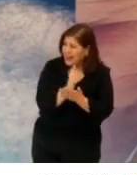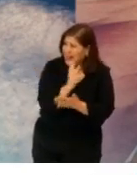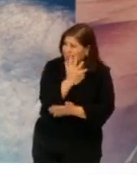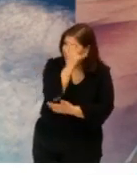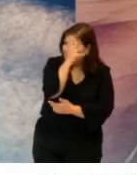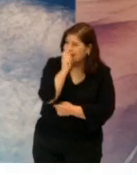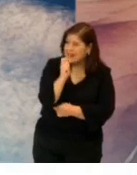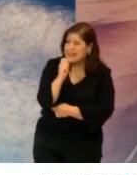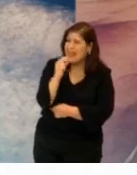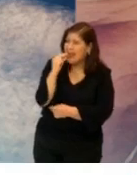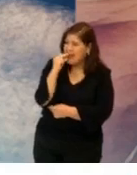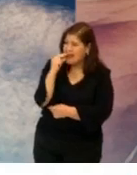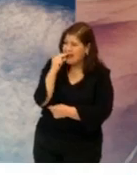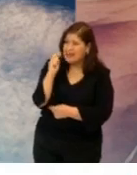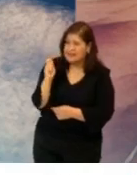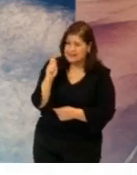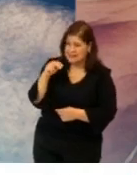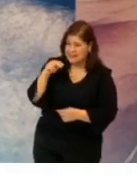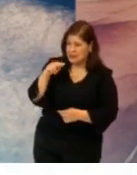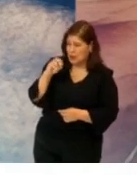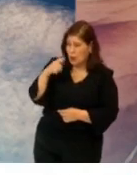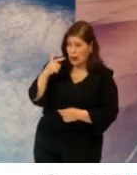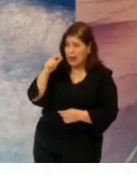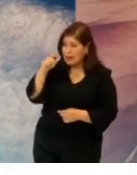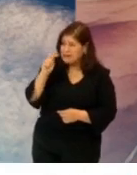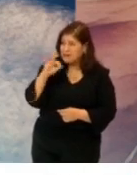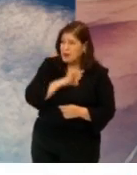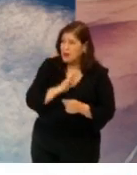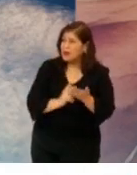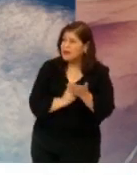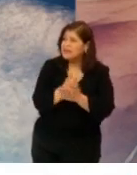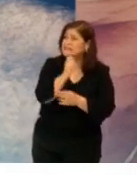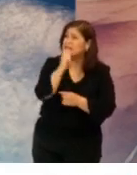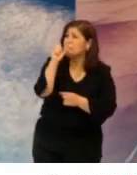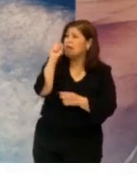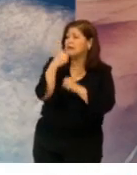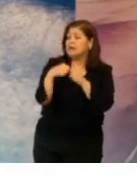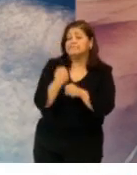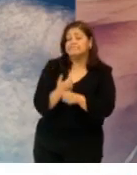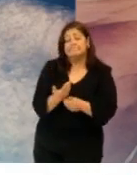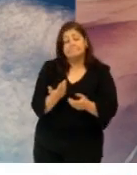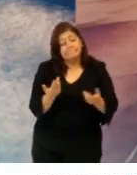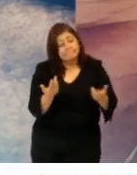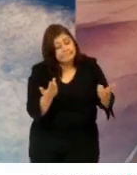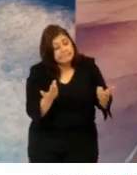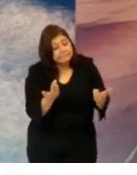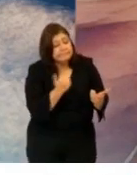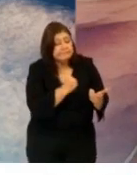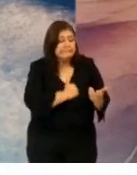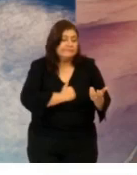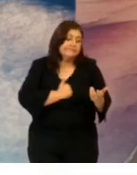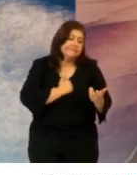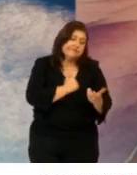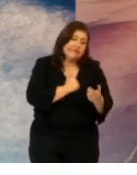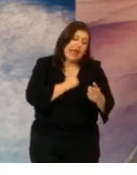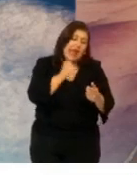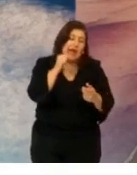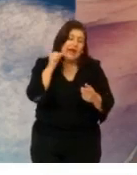20 años en dar fruto. Y la respuesta que él daba era, lástima que no los sembramos ayer.